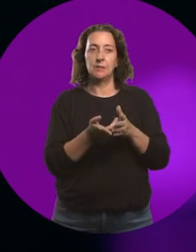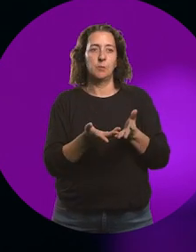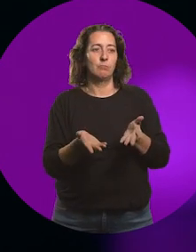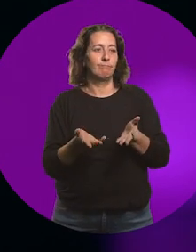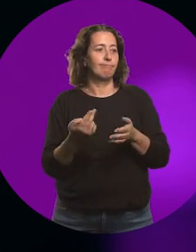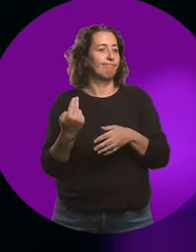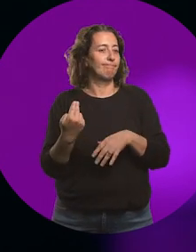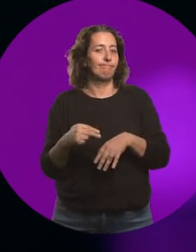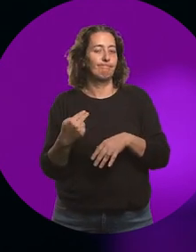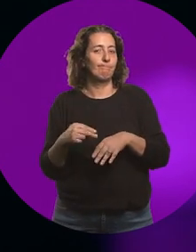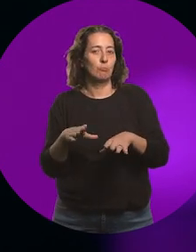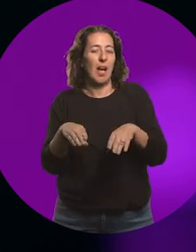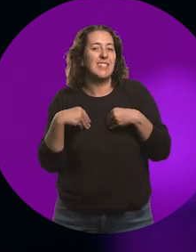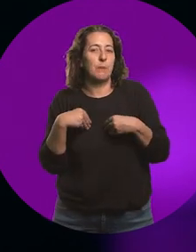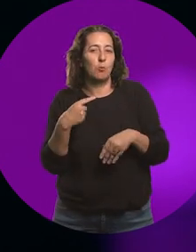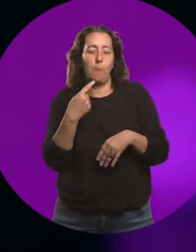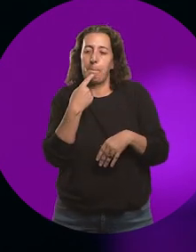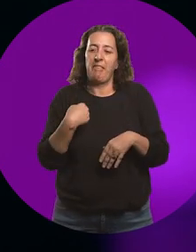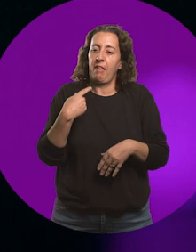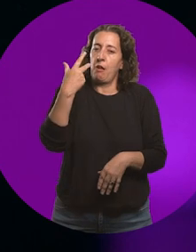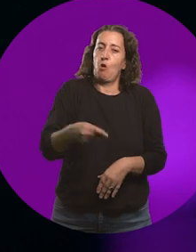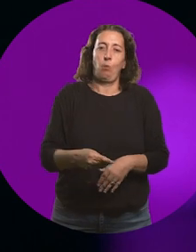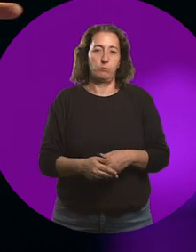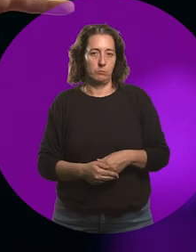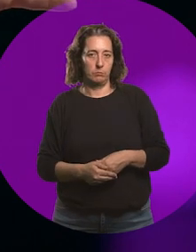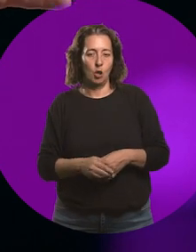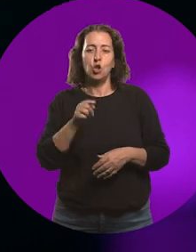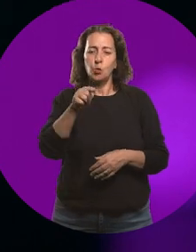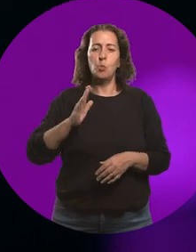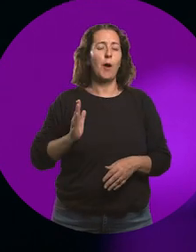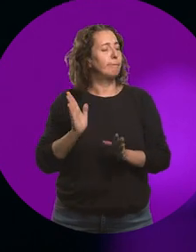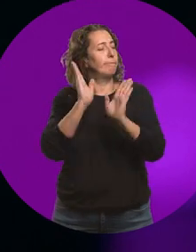he aceptado un no, de repente, por ser mujer.